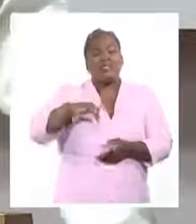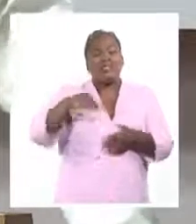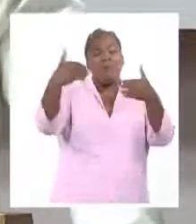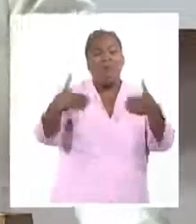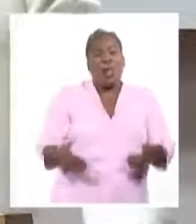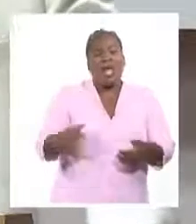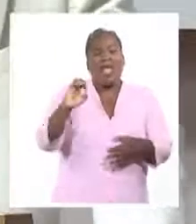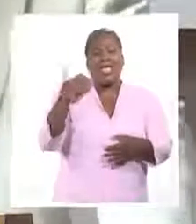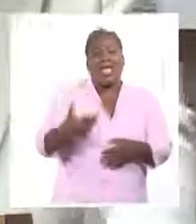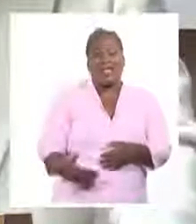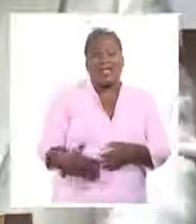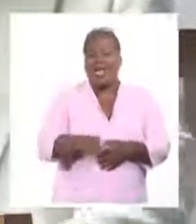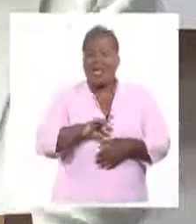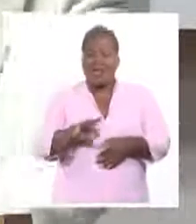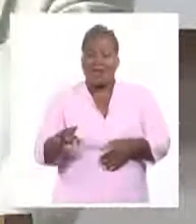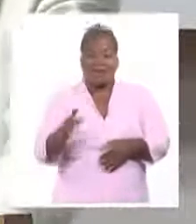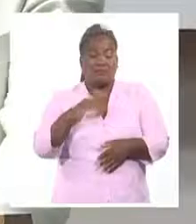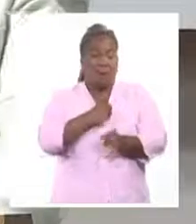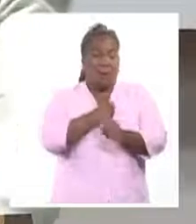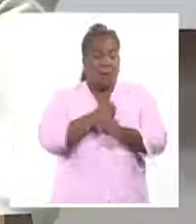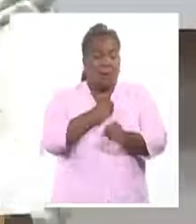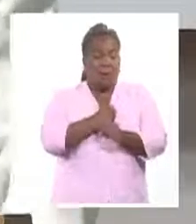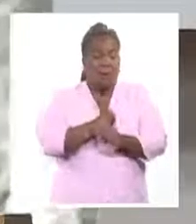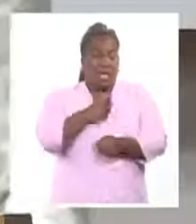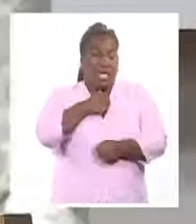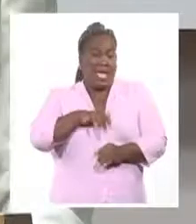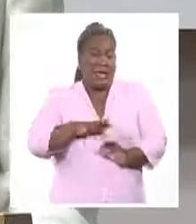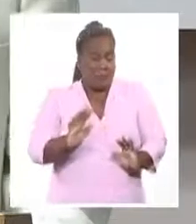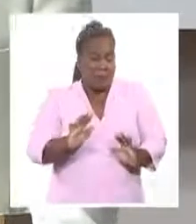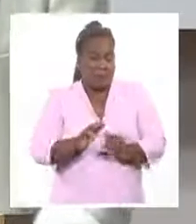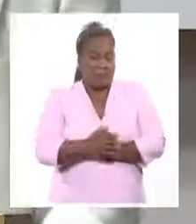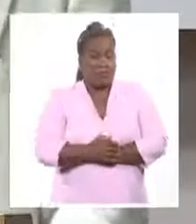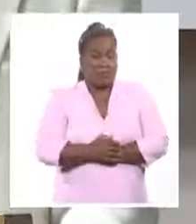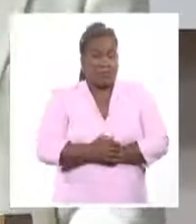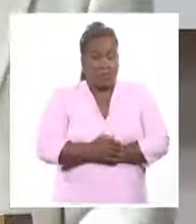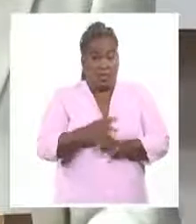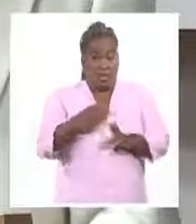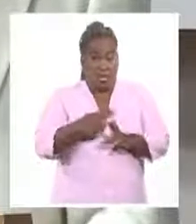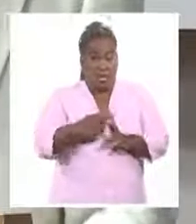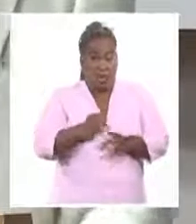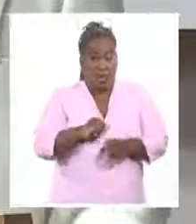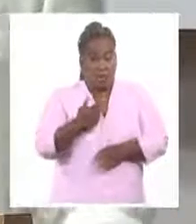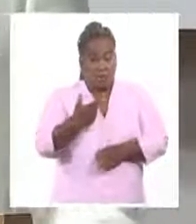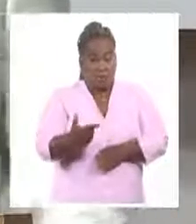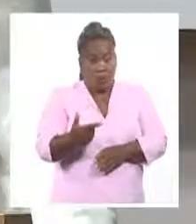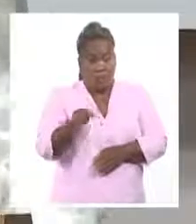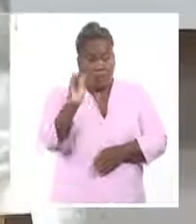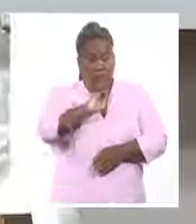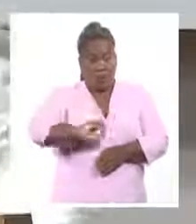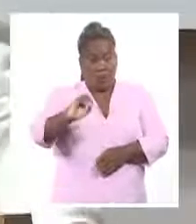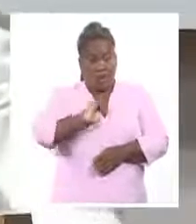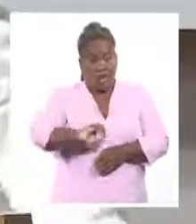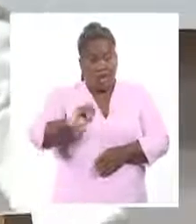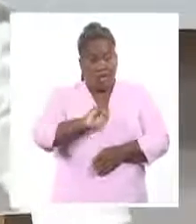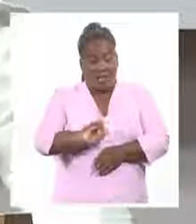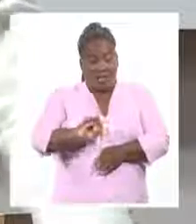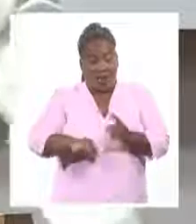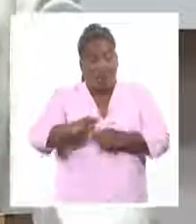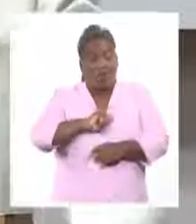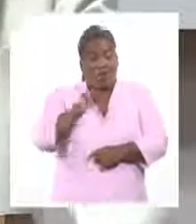y sin obra. Valga por solo citar un ejemplo. Cuando en nombre de la cultura se organizó el boicot contra un